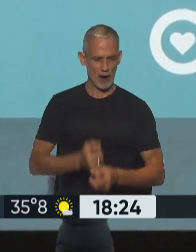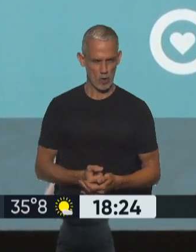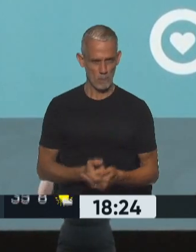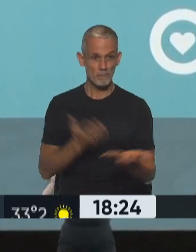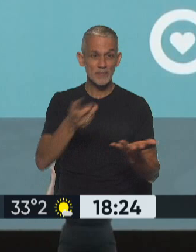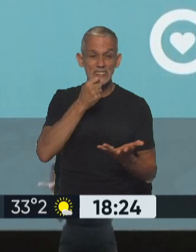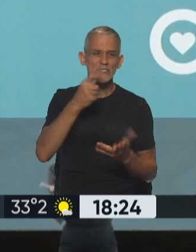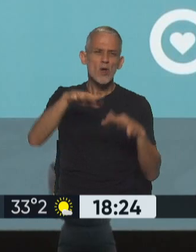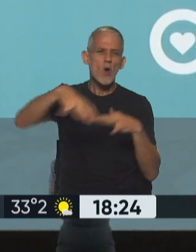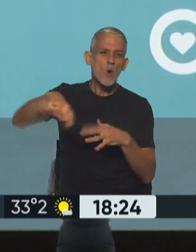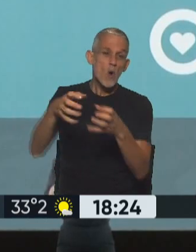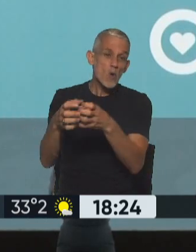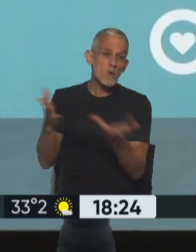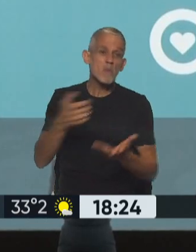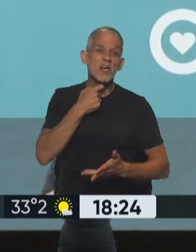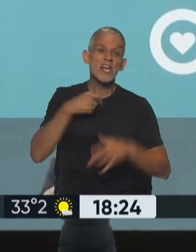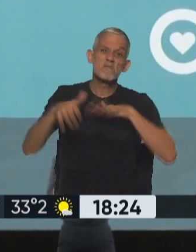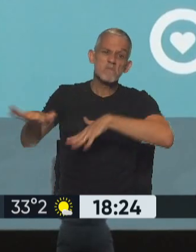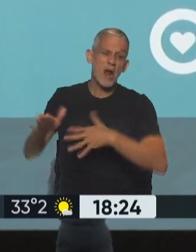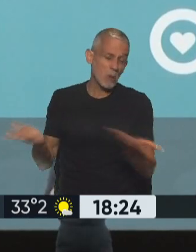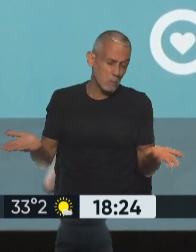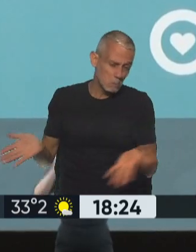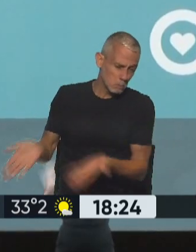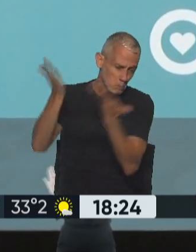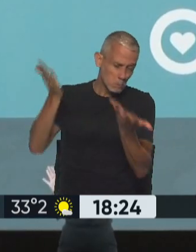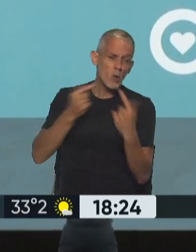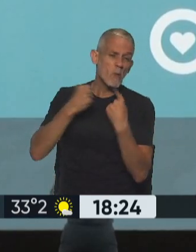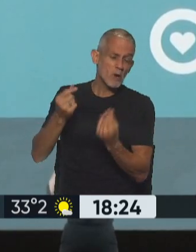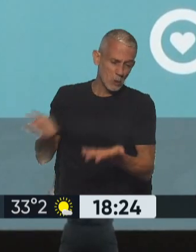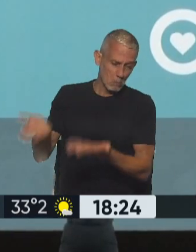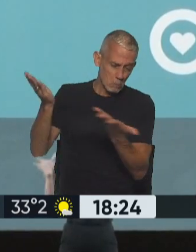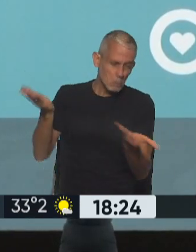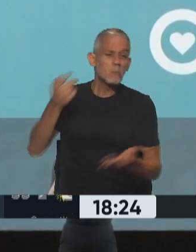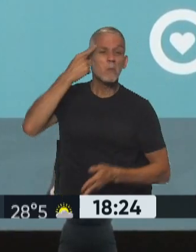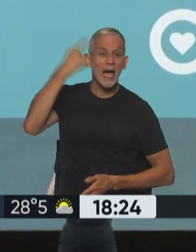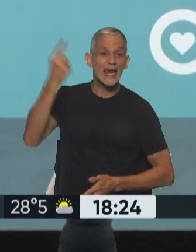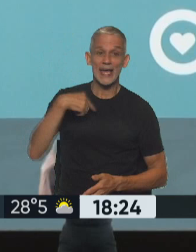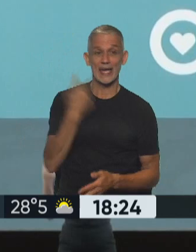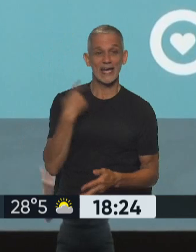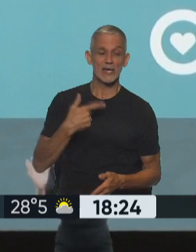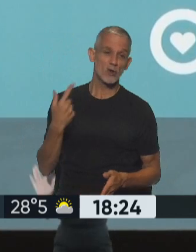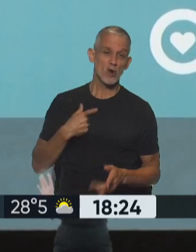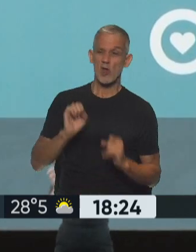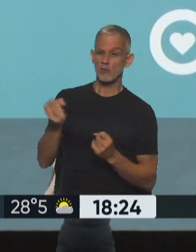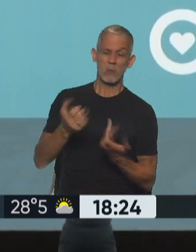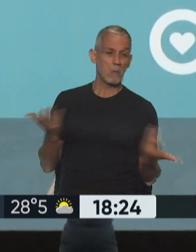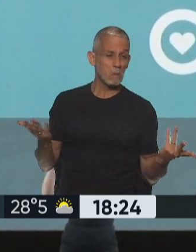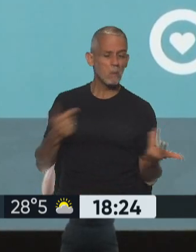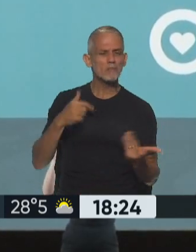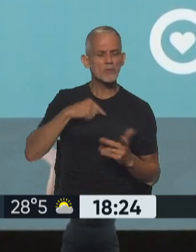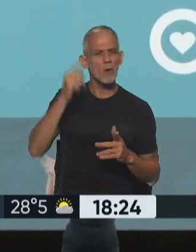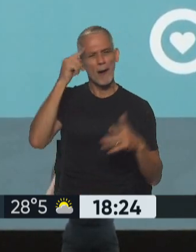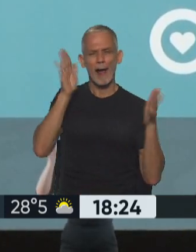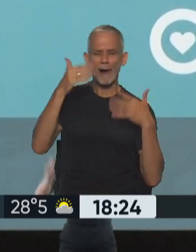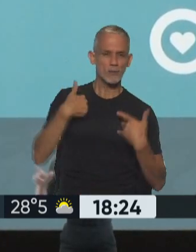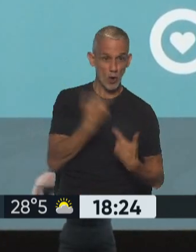si hay algún sector que quiere marchar en realidad o protestar porque entiende que no hemos sido lo suficientemente amplios